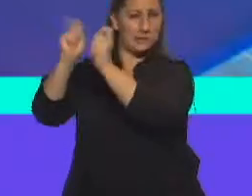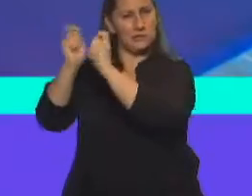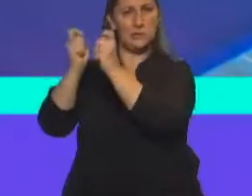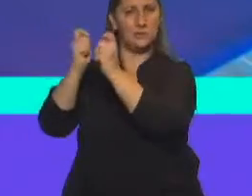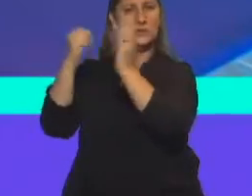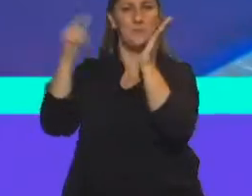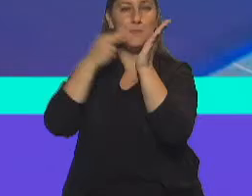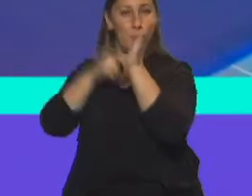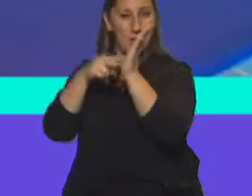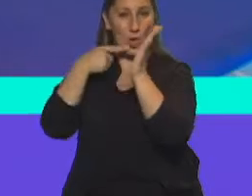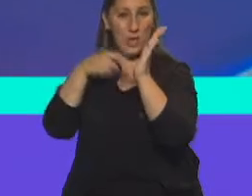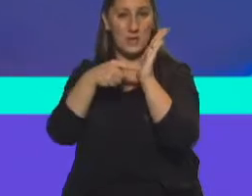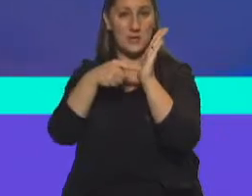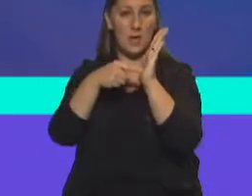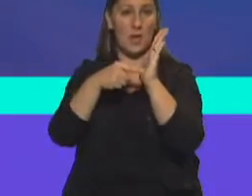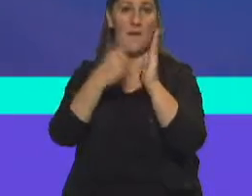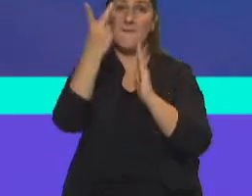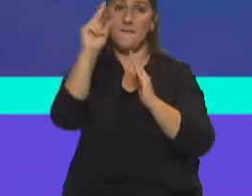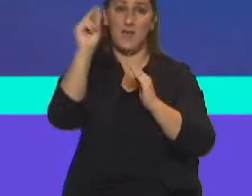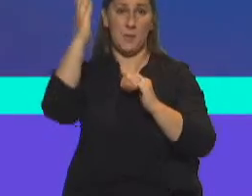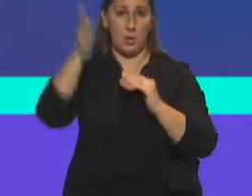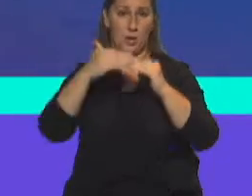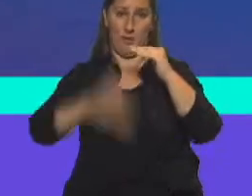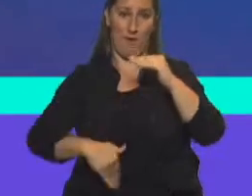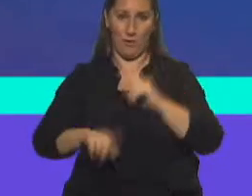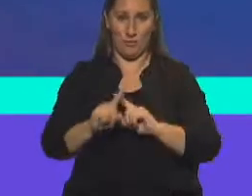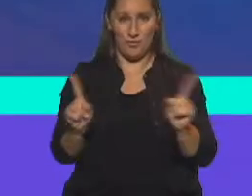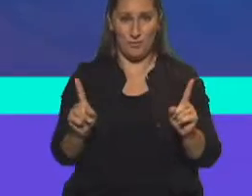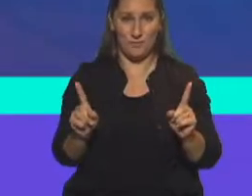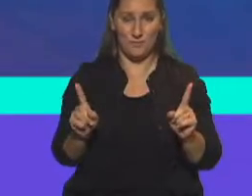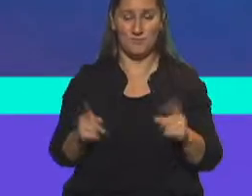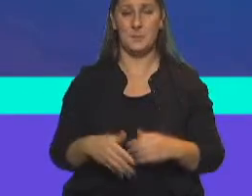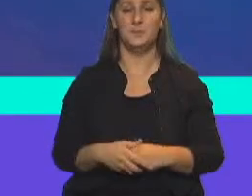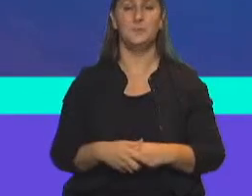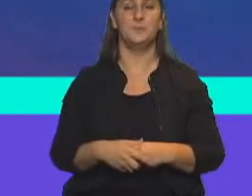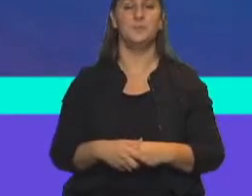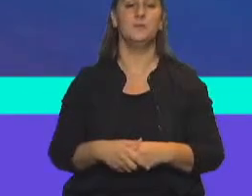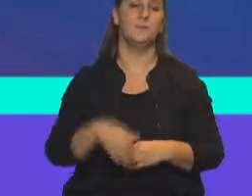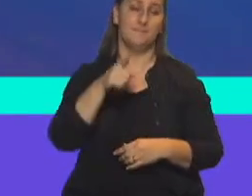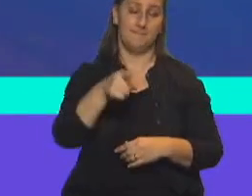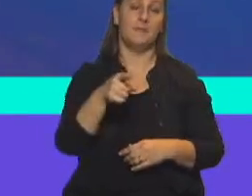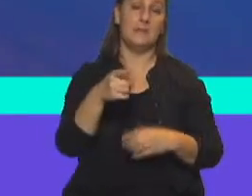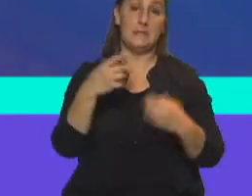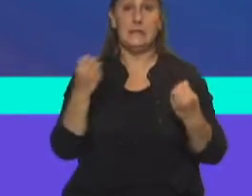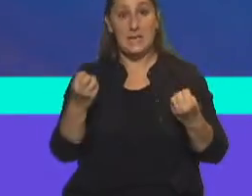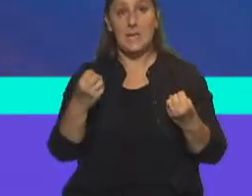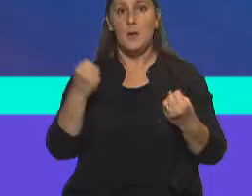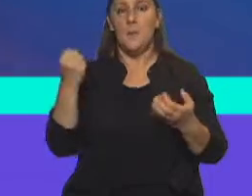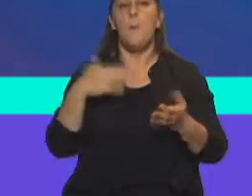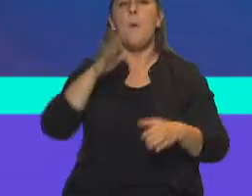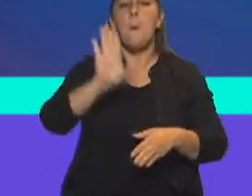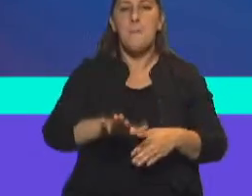gravámenes, no está por debajo del 20%. Bueno, primera cuestión. Si bien esto ya es un montón, es un paso muy